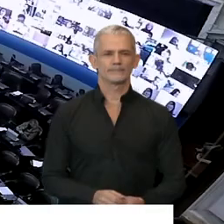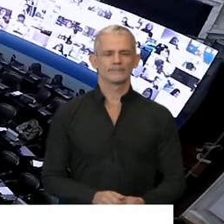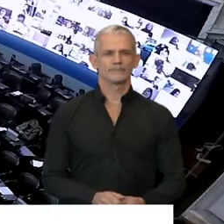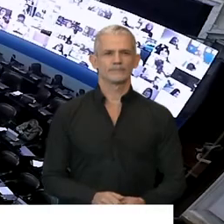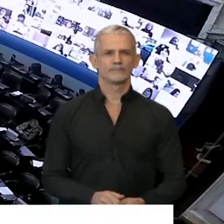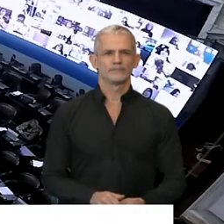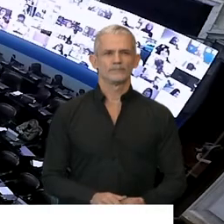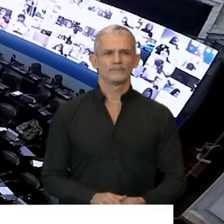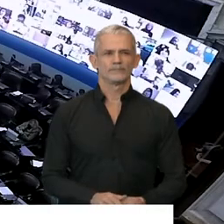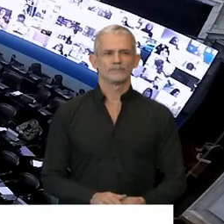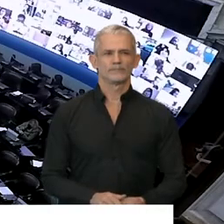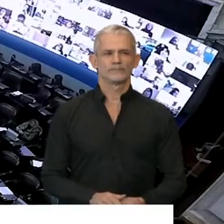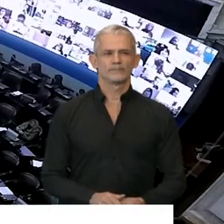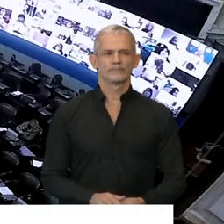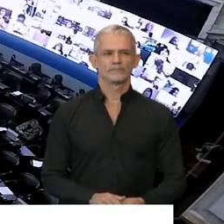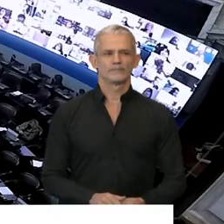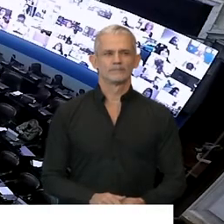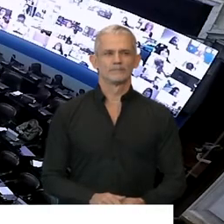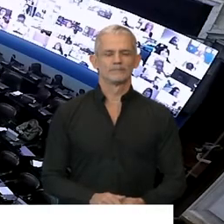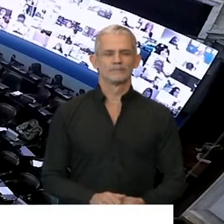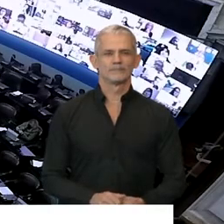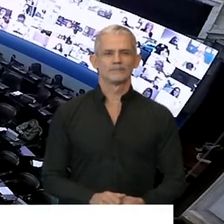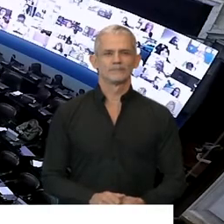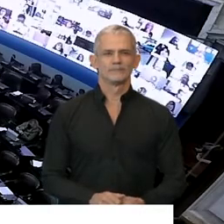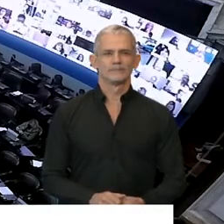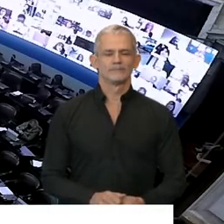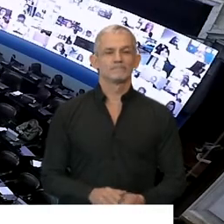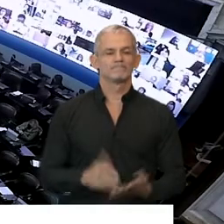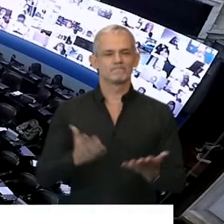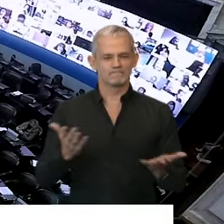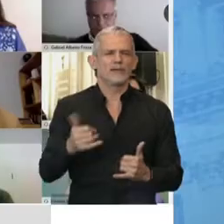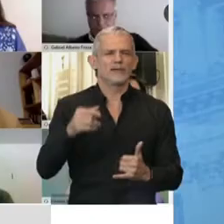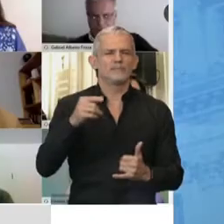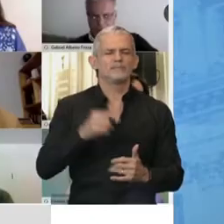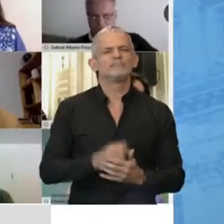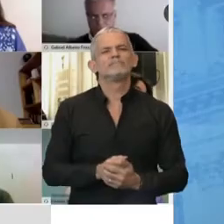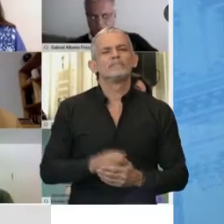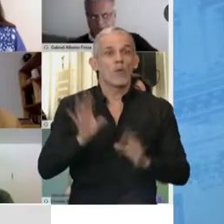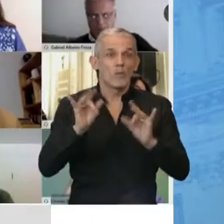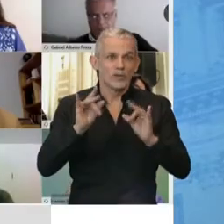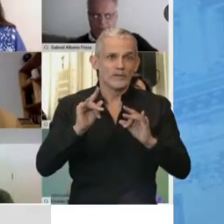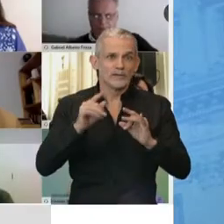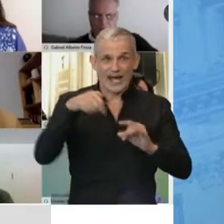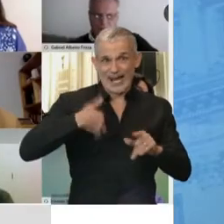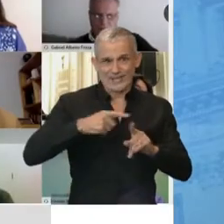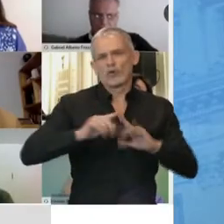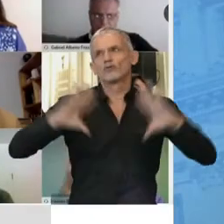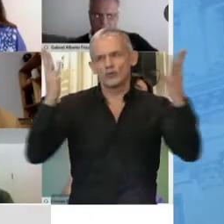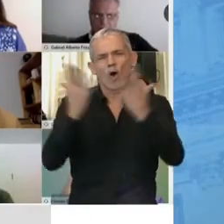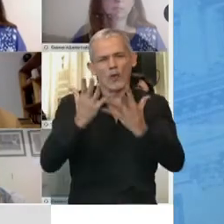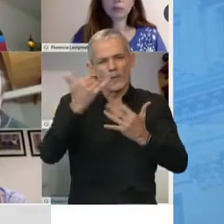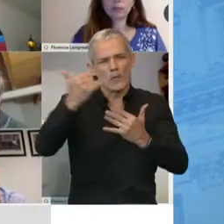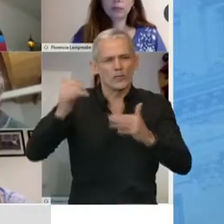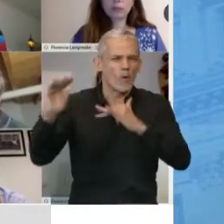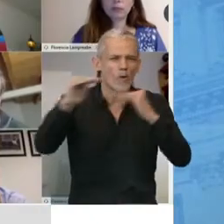lakovic 19 de todo el país la iniciativa que obtuvo 229 votos afirmativos establece